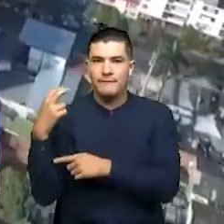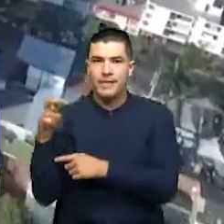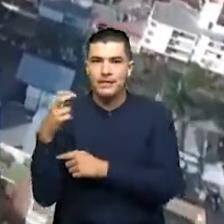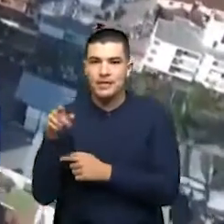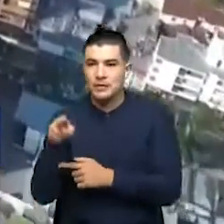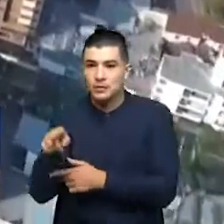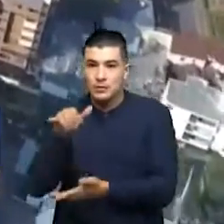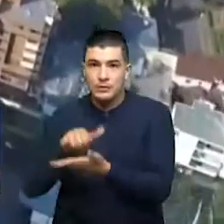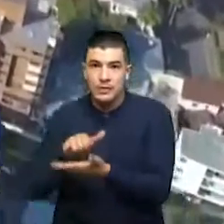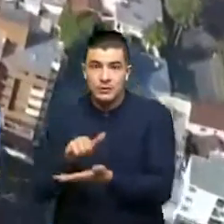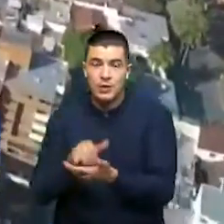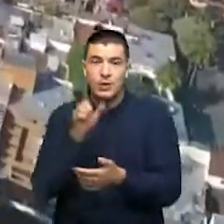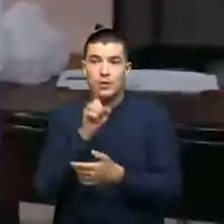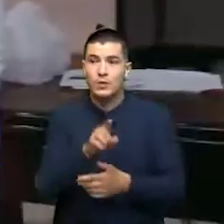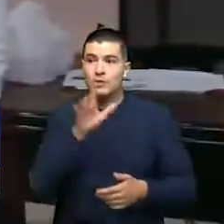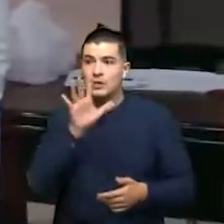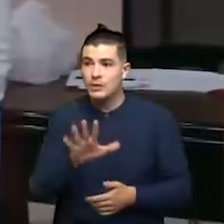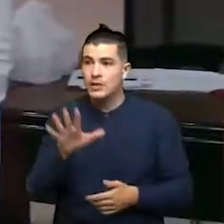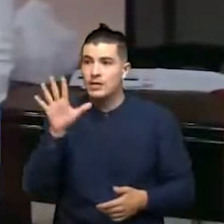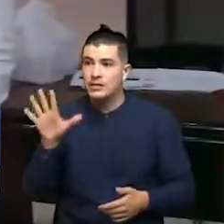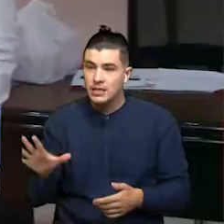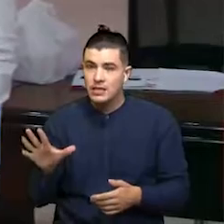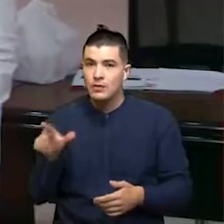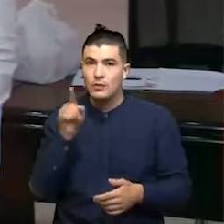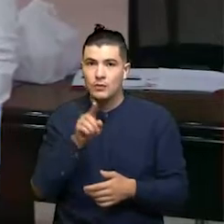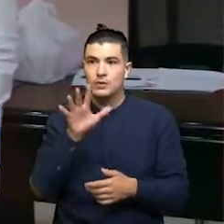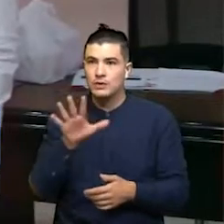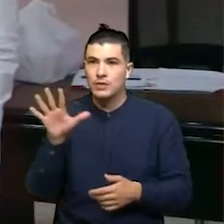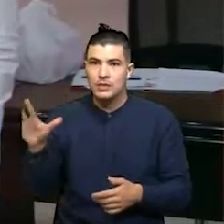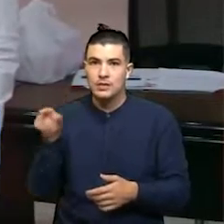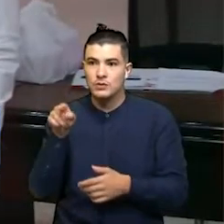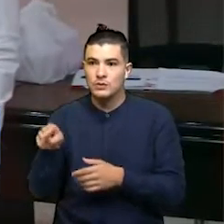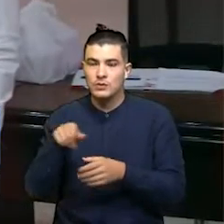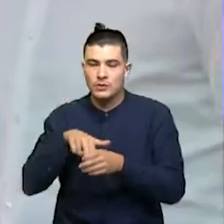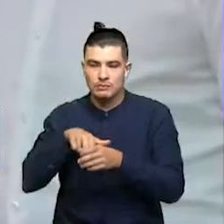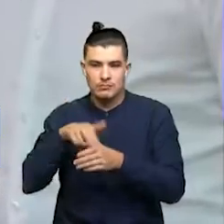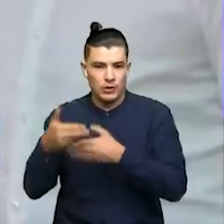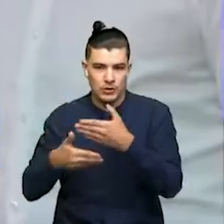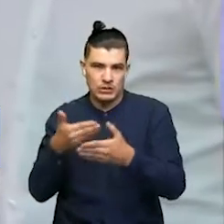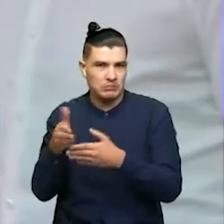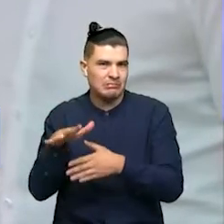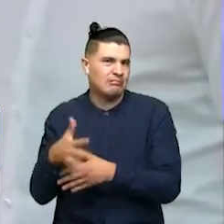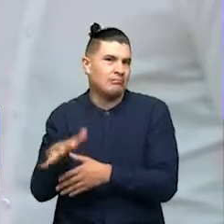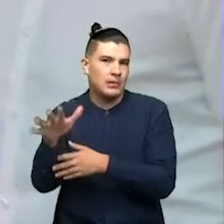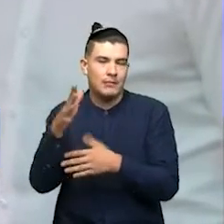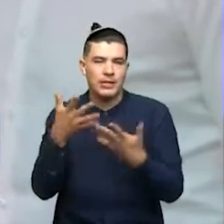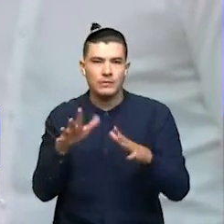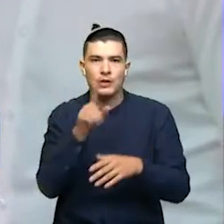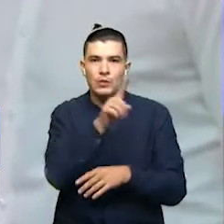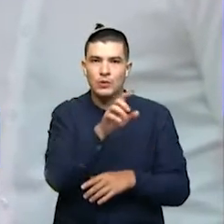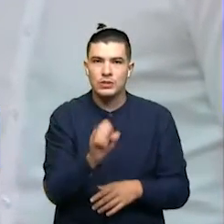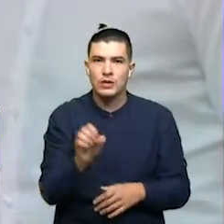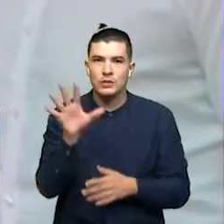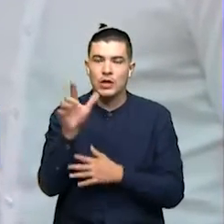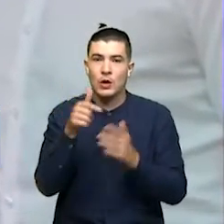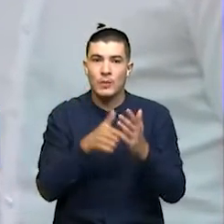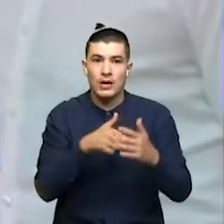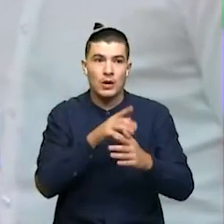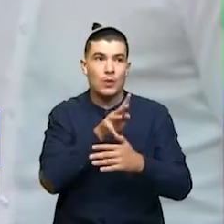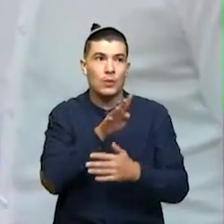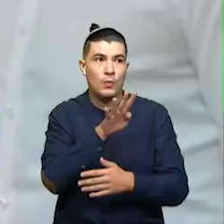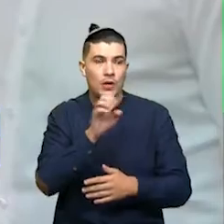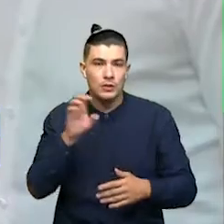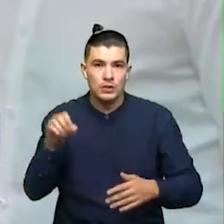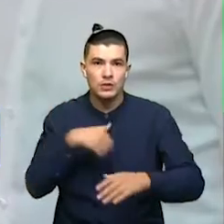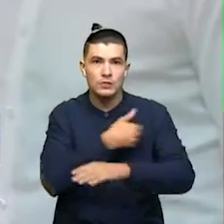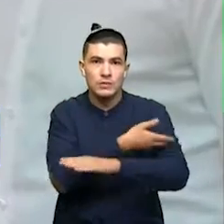cuales 155 se tramita por el procedimiento ordinario, en cuantía de 105.414 millones,